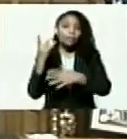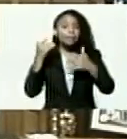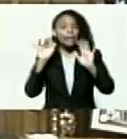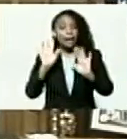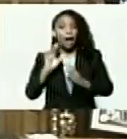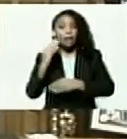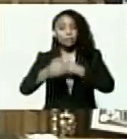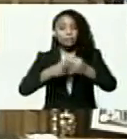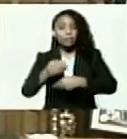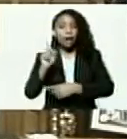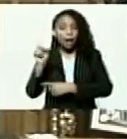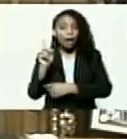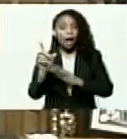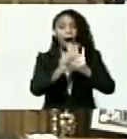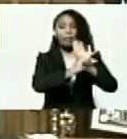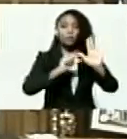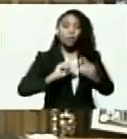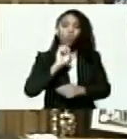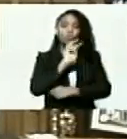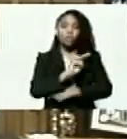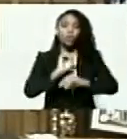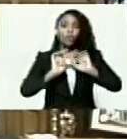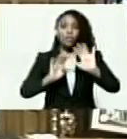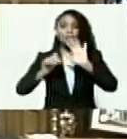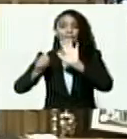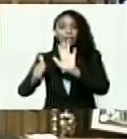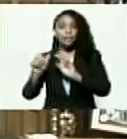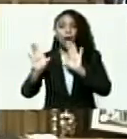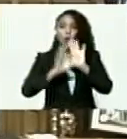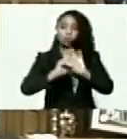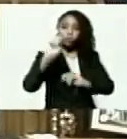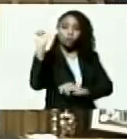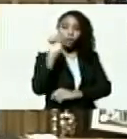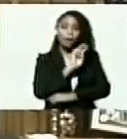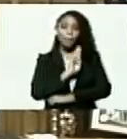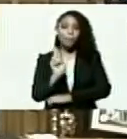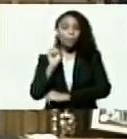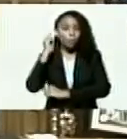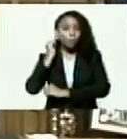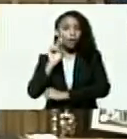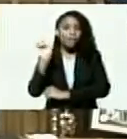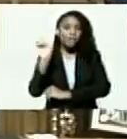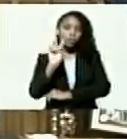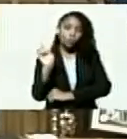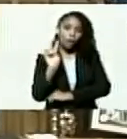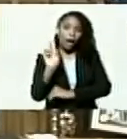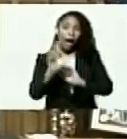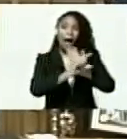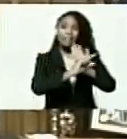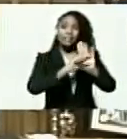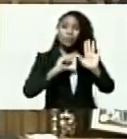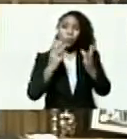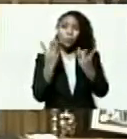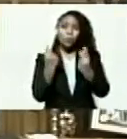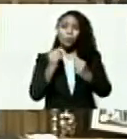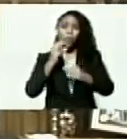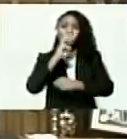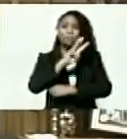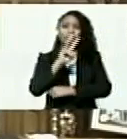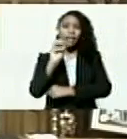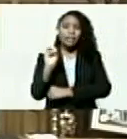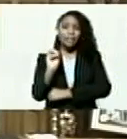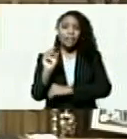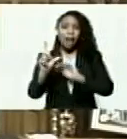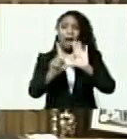a cabalidad el artículo 296 de la Constitución de la República Bolivariana de Venezuela y el artículo número 30 de la